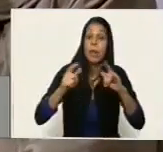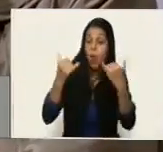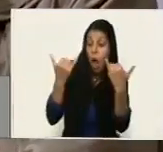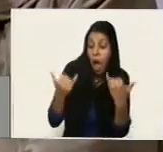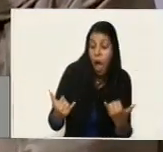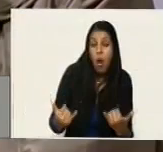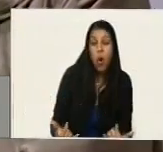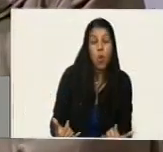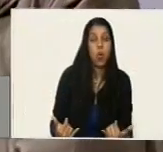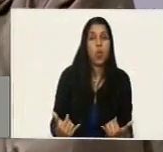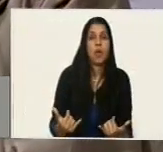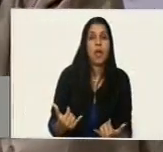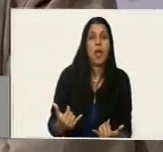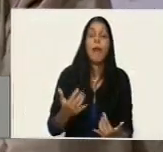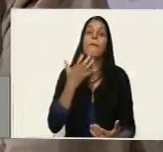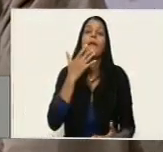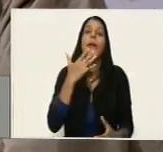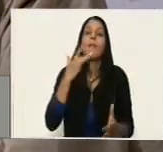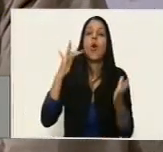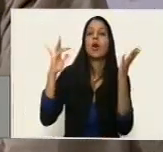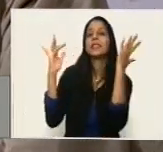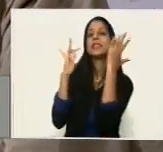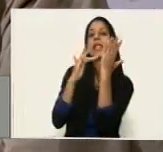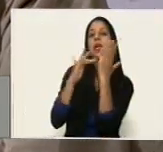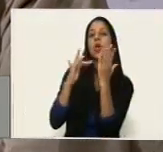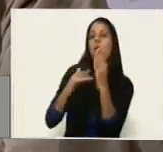que por todos los avances tecnológicos